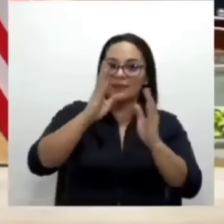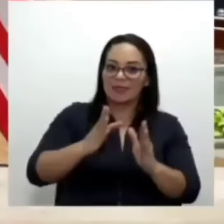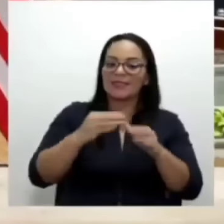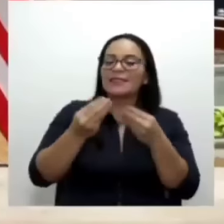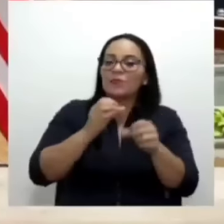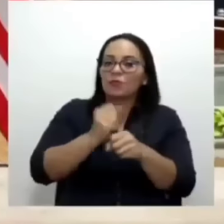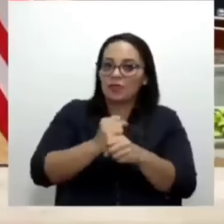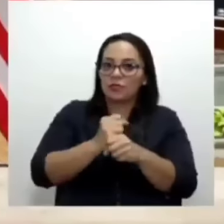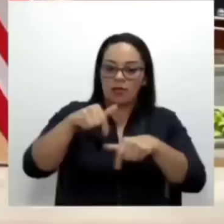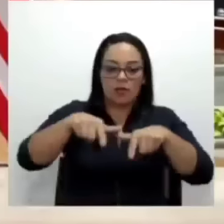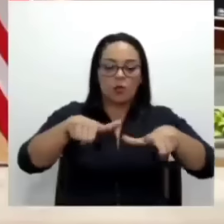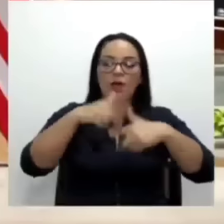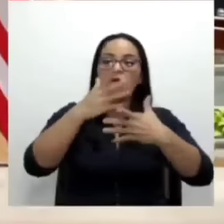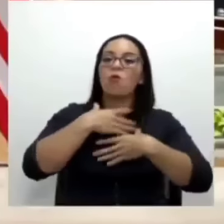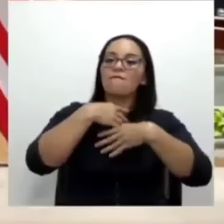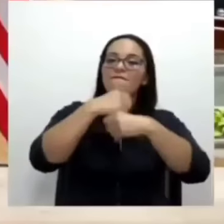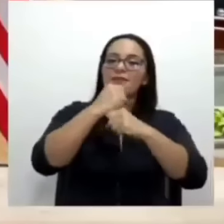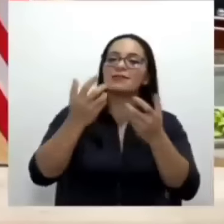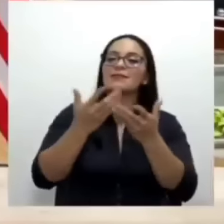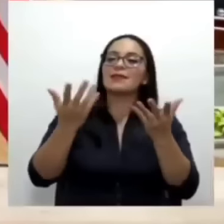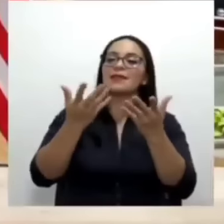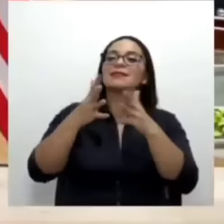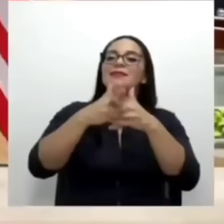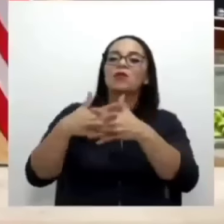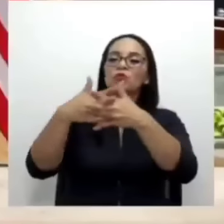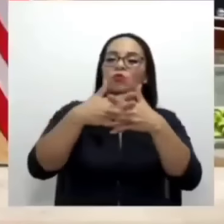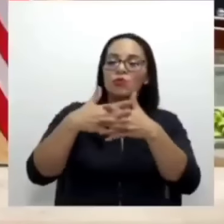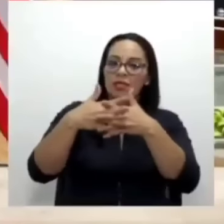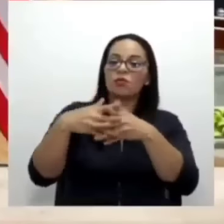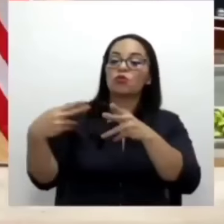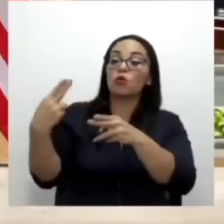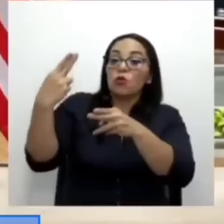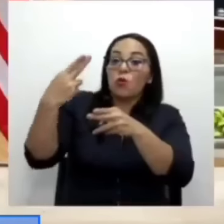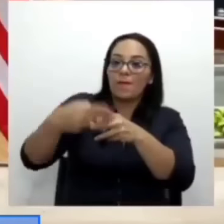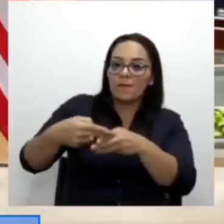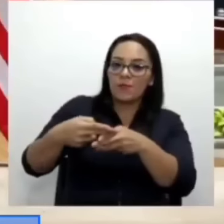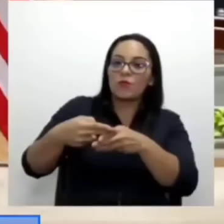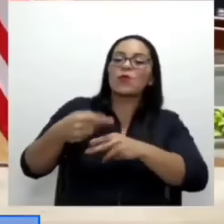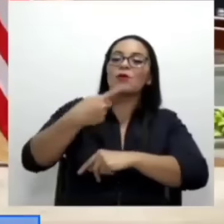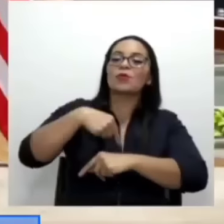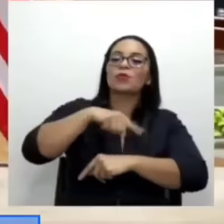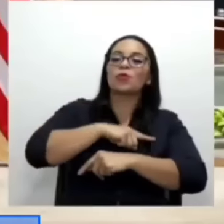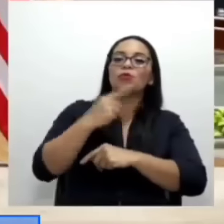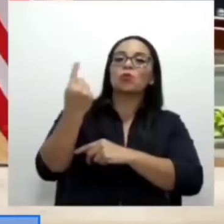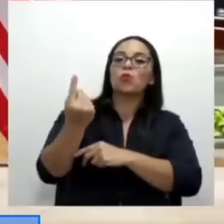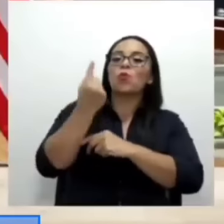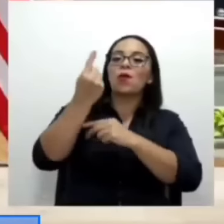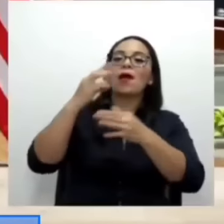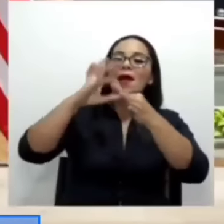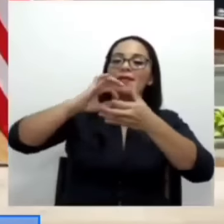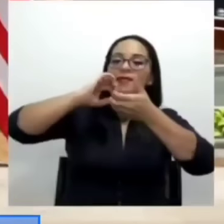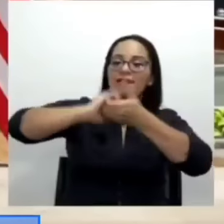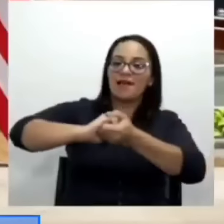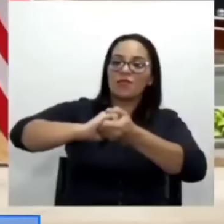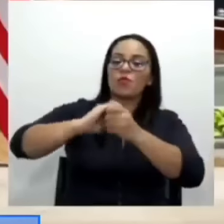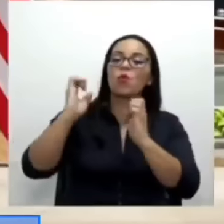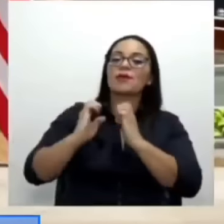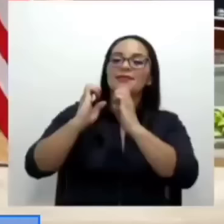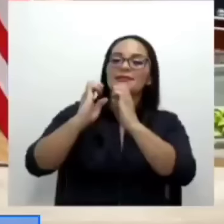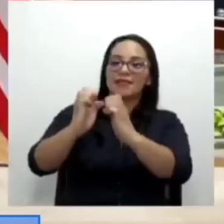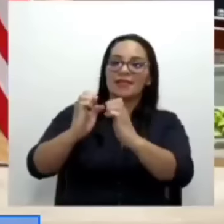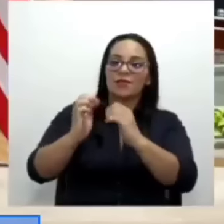de confianza, los Estados Unidos nos designó como un aliado